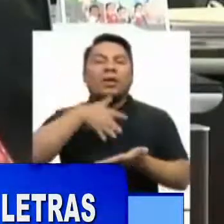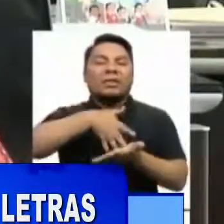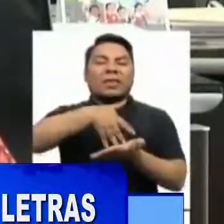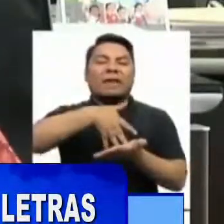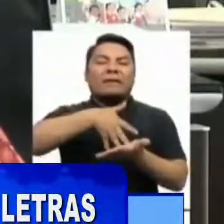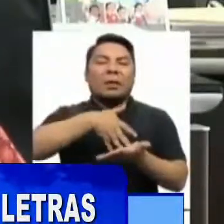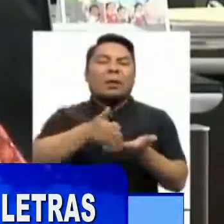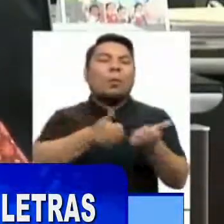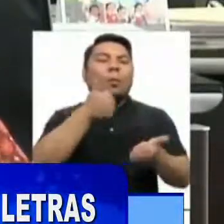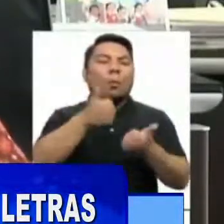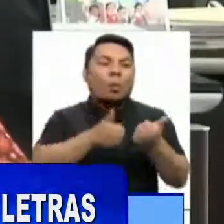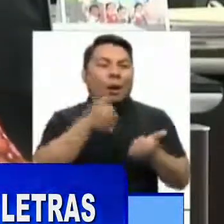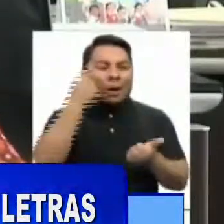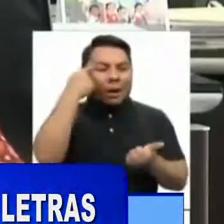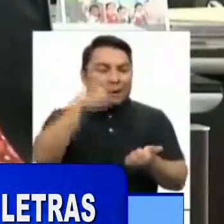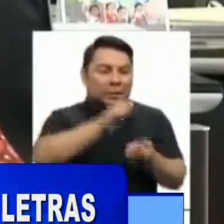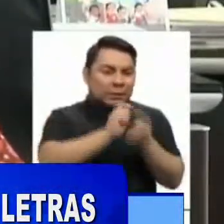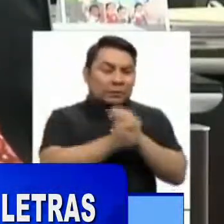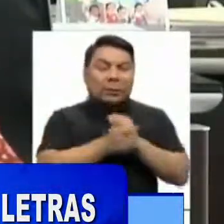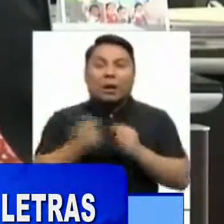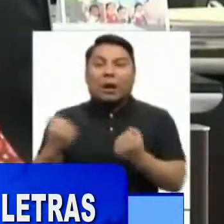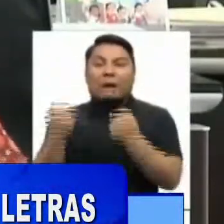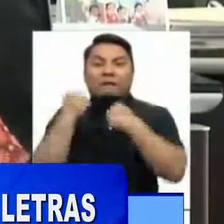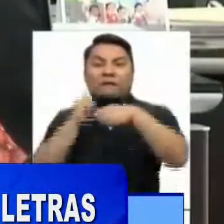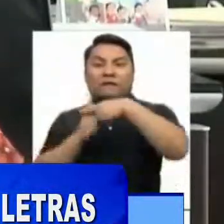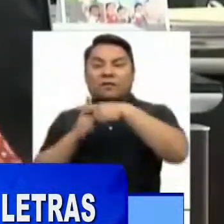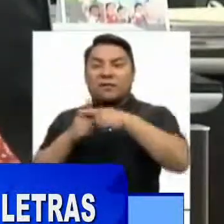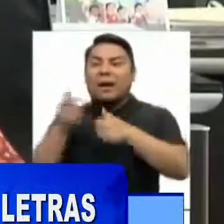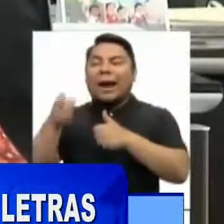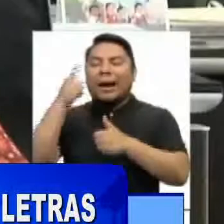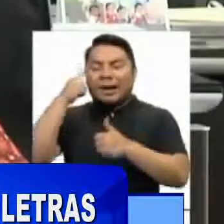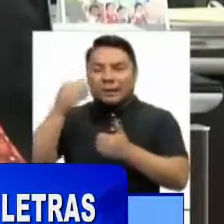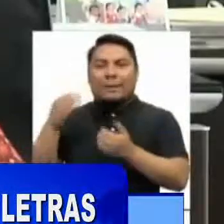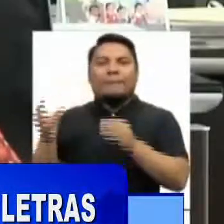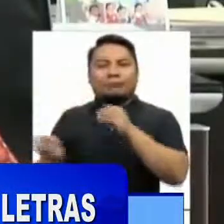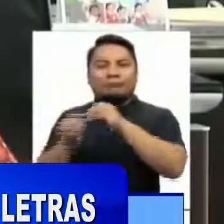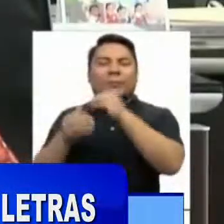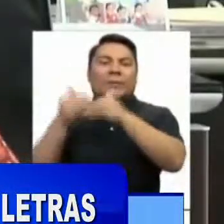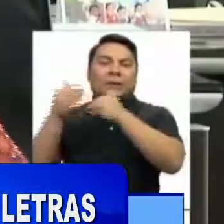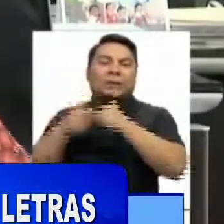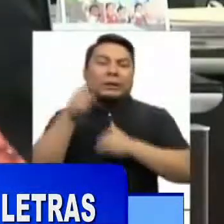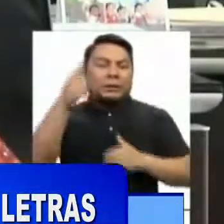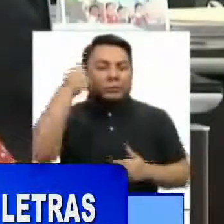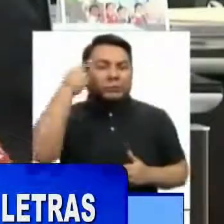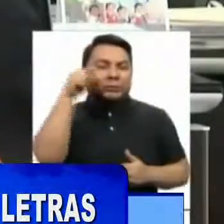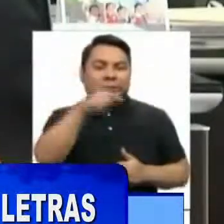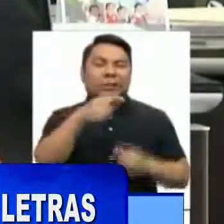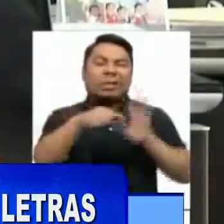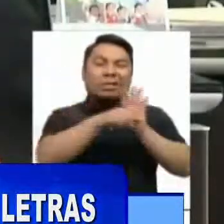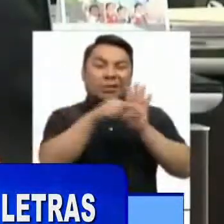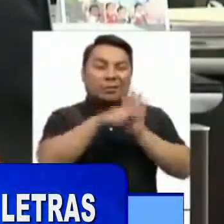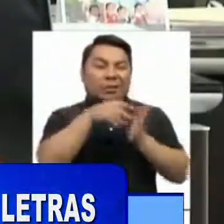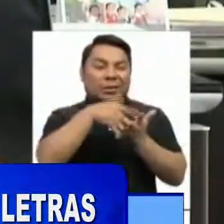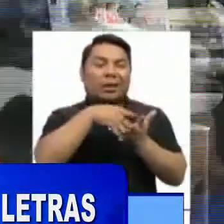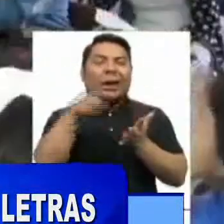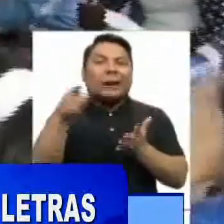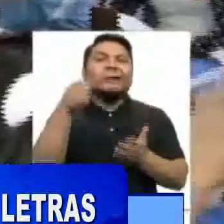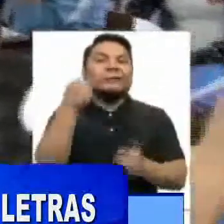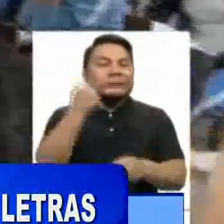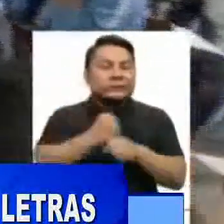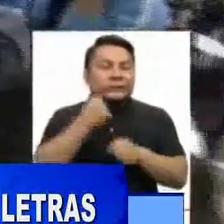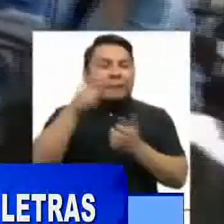sus fortalezas, para que él pueda saber qué cosas tiene que trabajar más, qué cosas tiene que